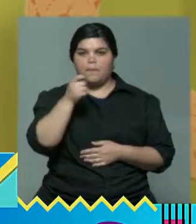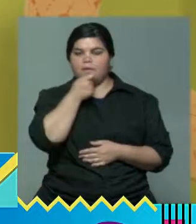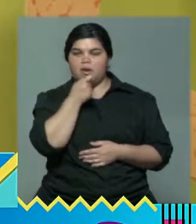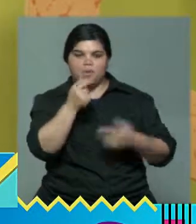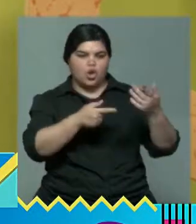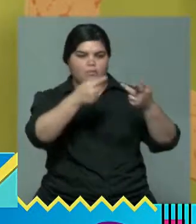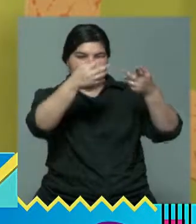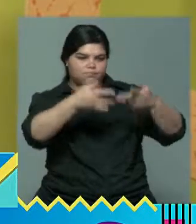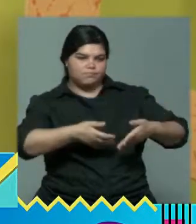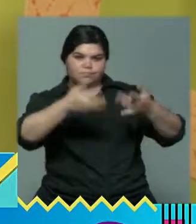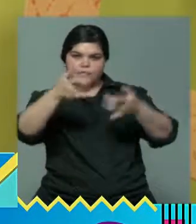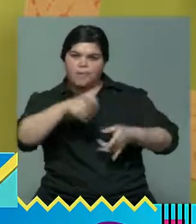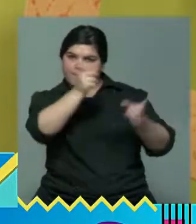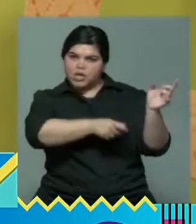persona,